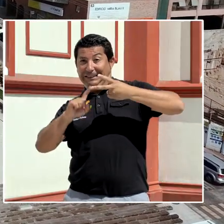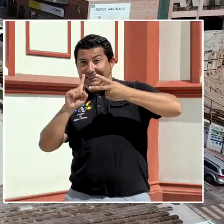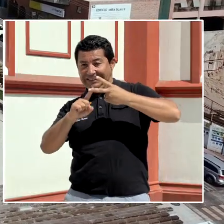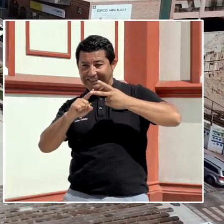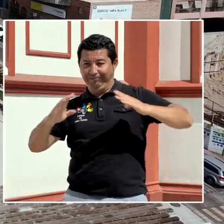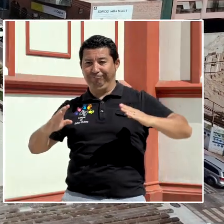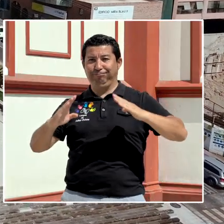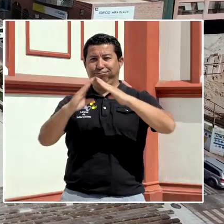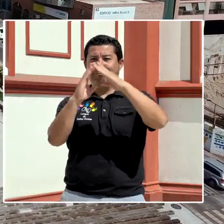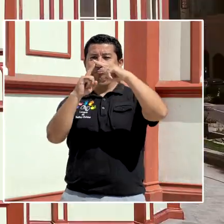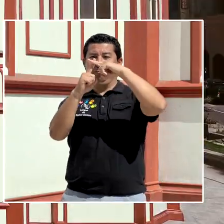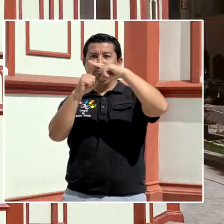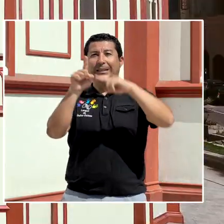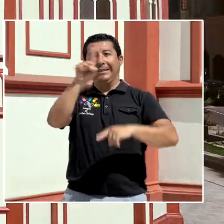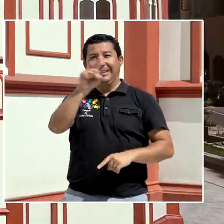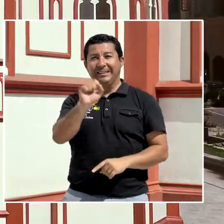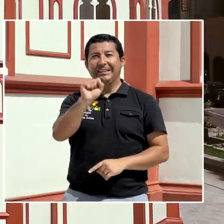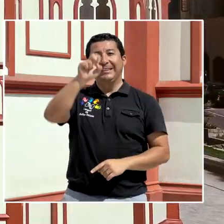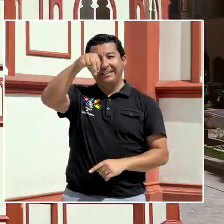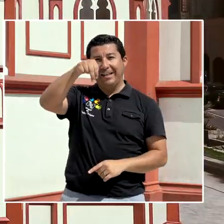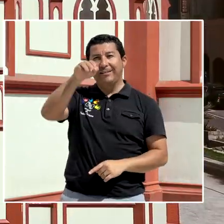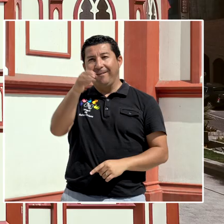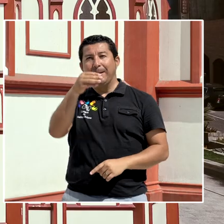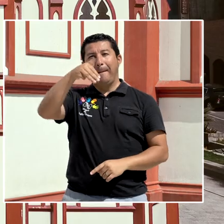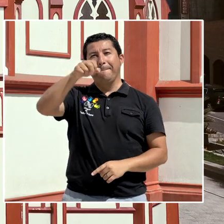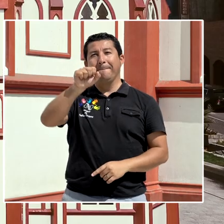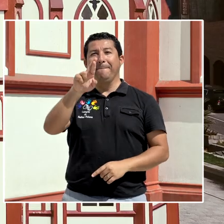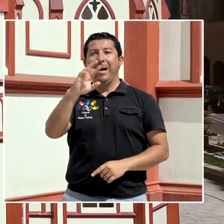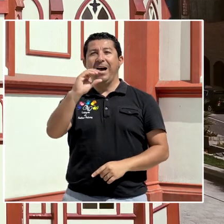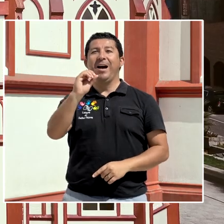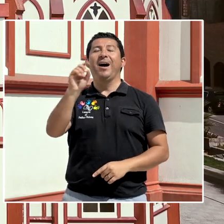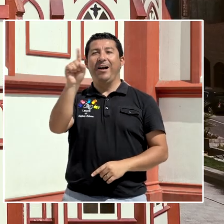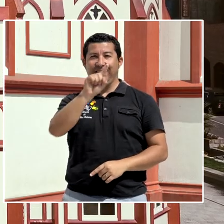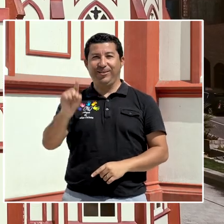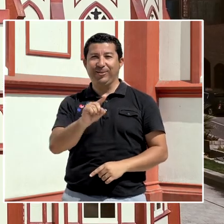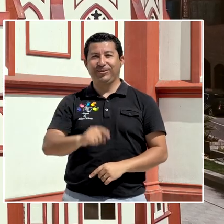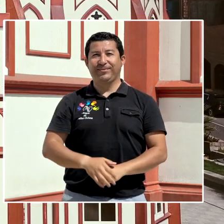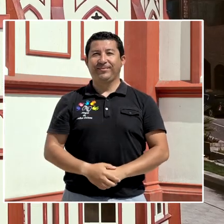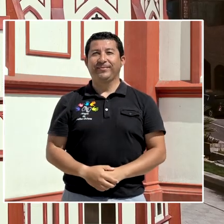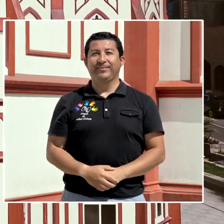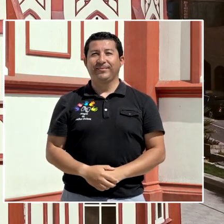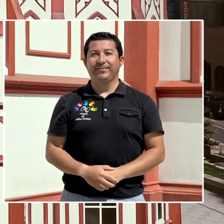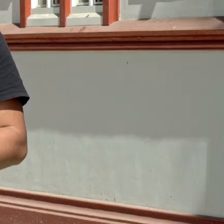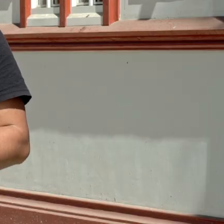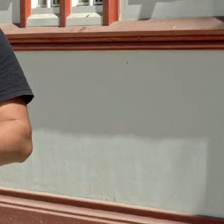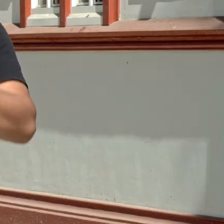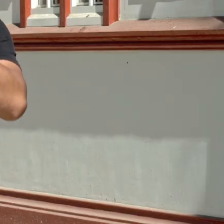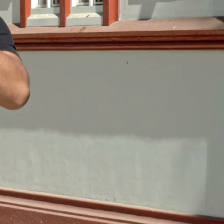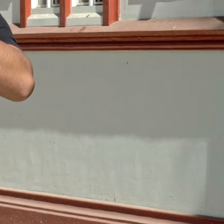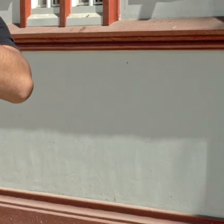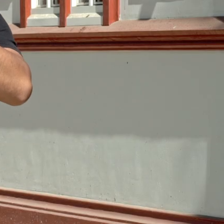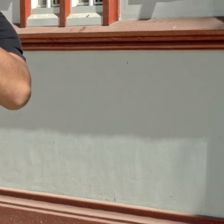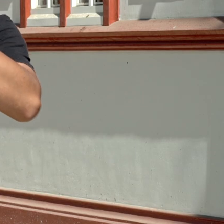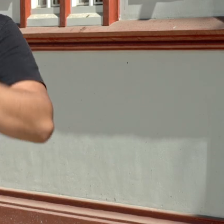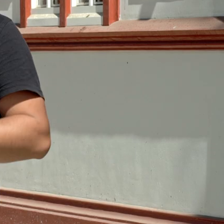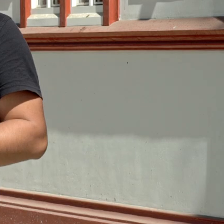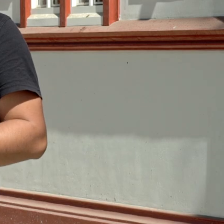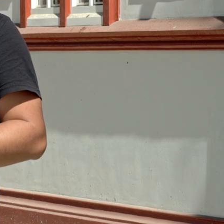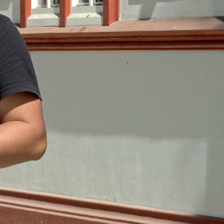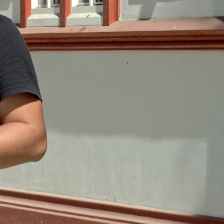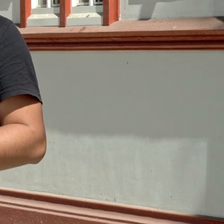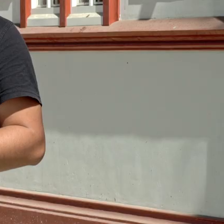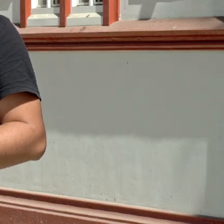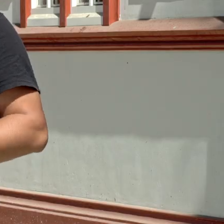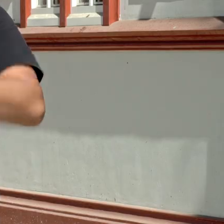debido a que la iglesia original también fue víctima del desastre natural la aduana y la